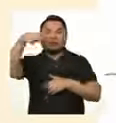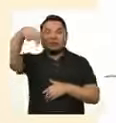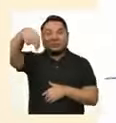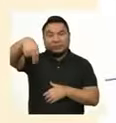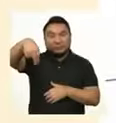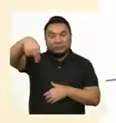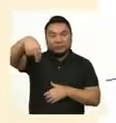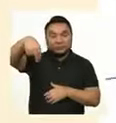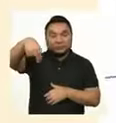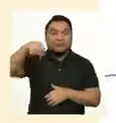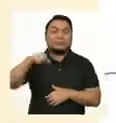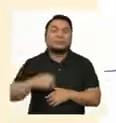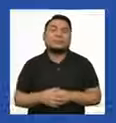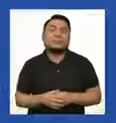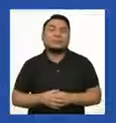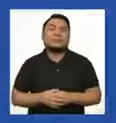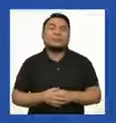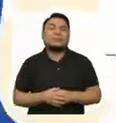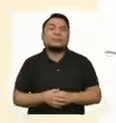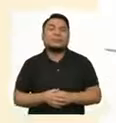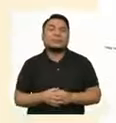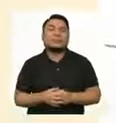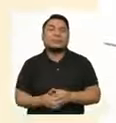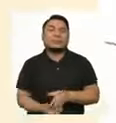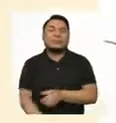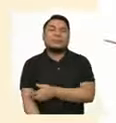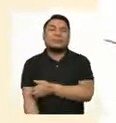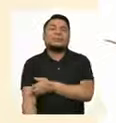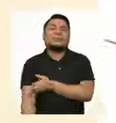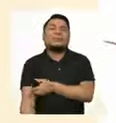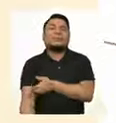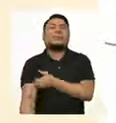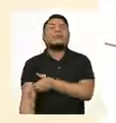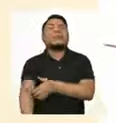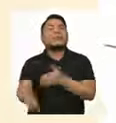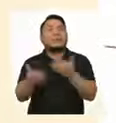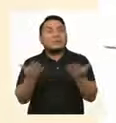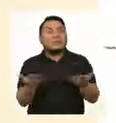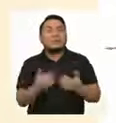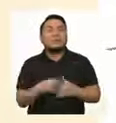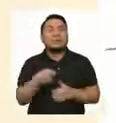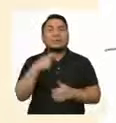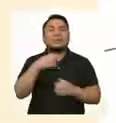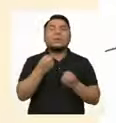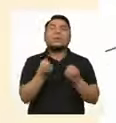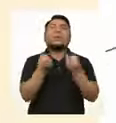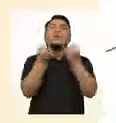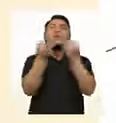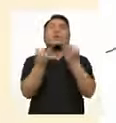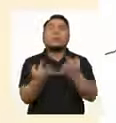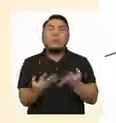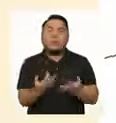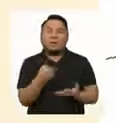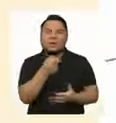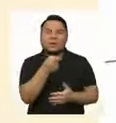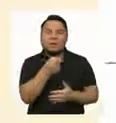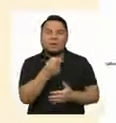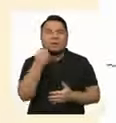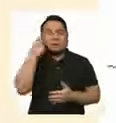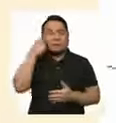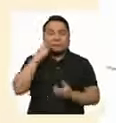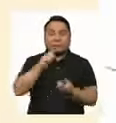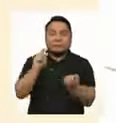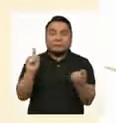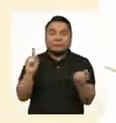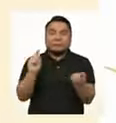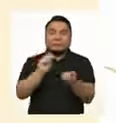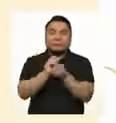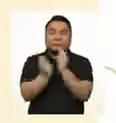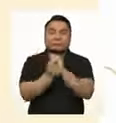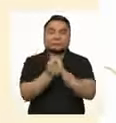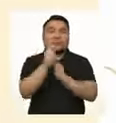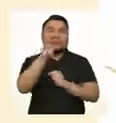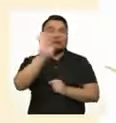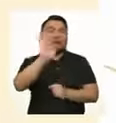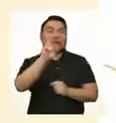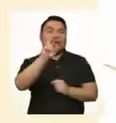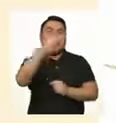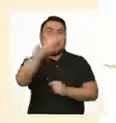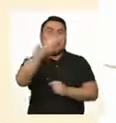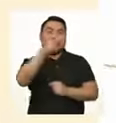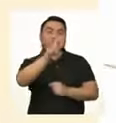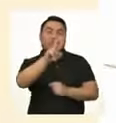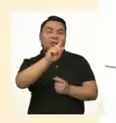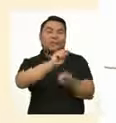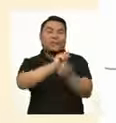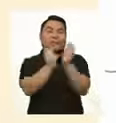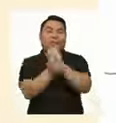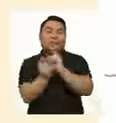i y el número de datos. Entonces, para calcular f sub 2, reemplazamos los valores de h sub 2,